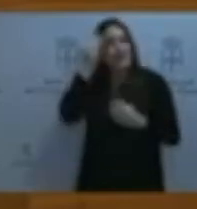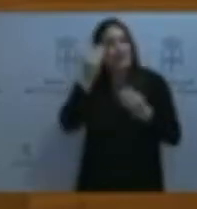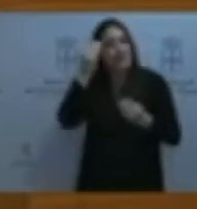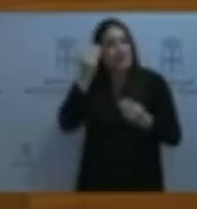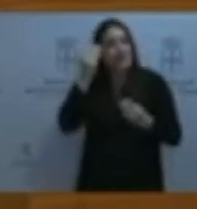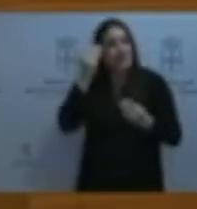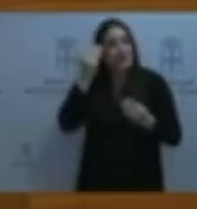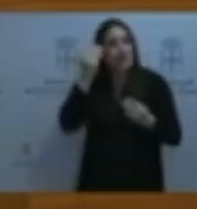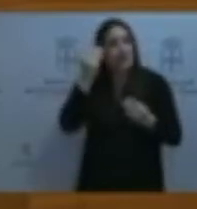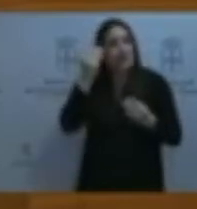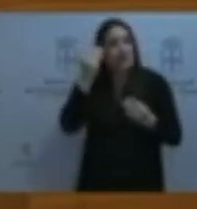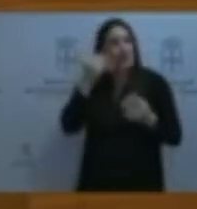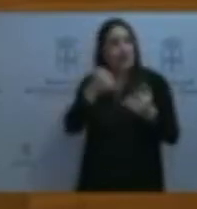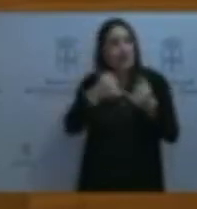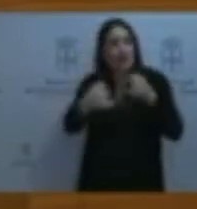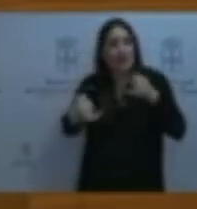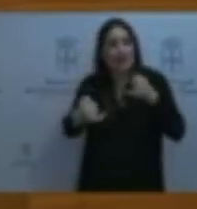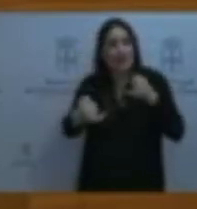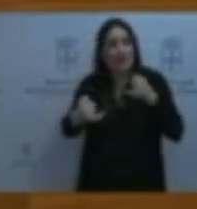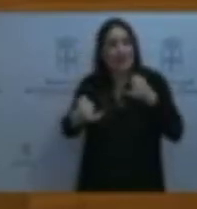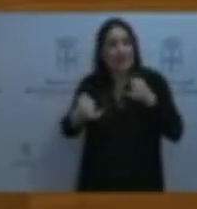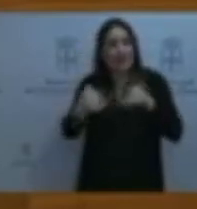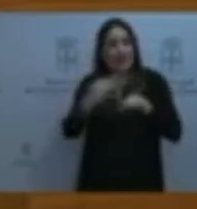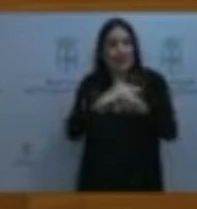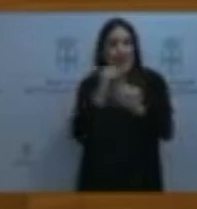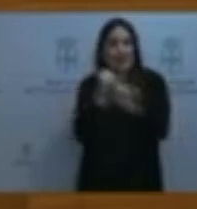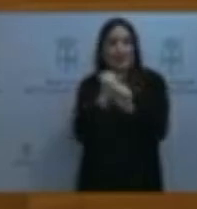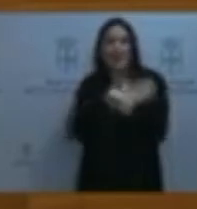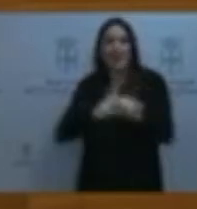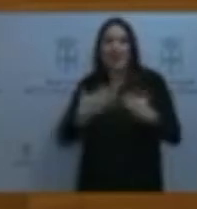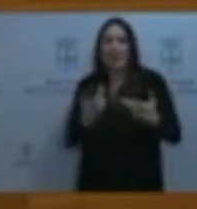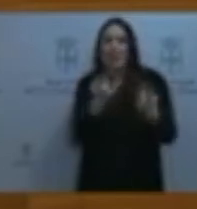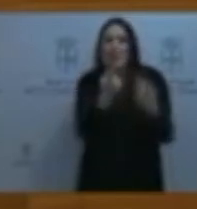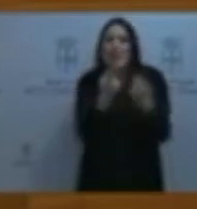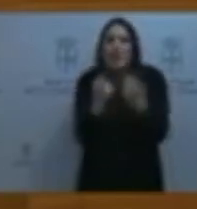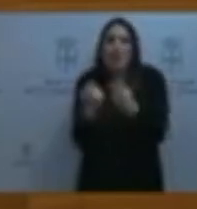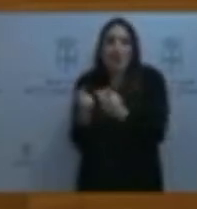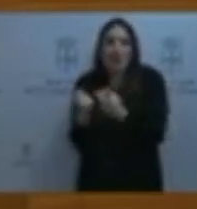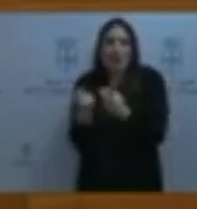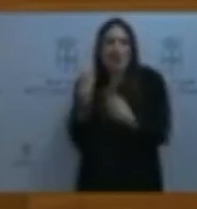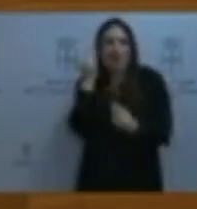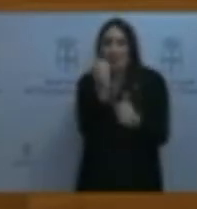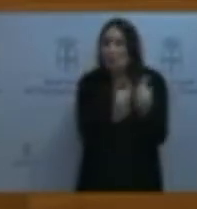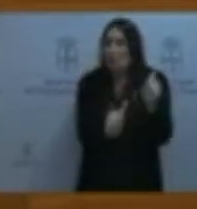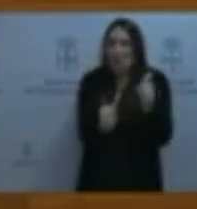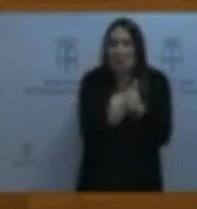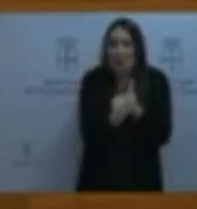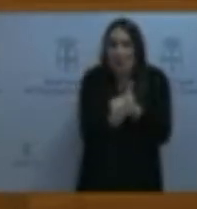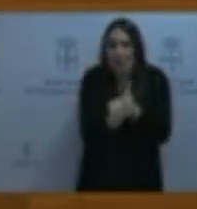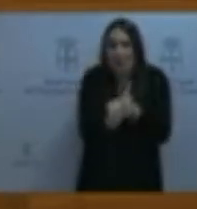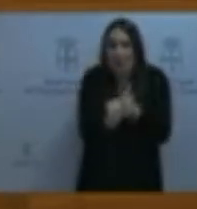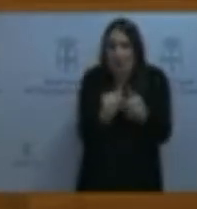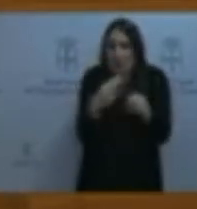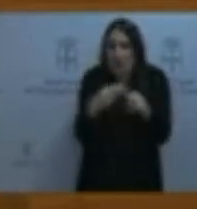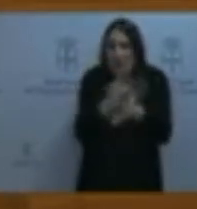eje en el que se quiere trabajar. Echamos en falta lo que consideramos que debe ser prioridad de cualquier